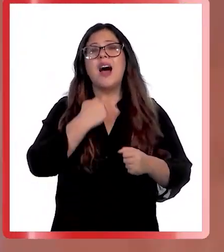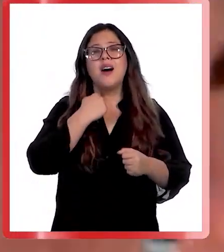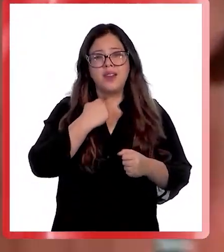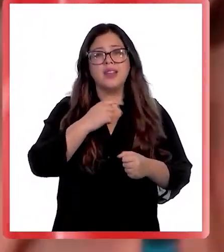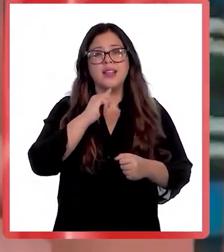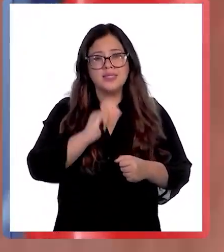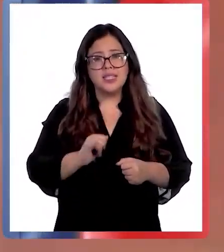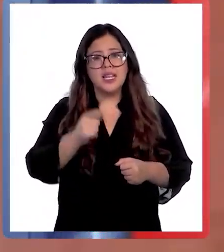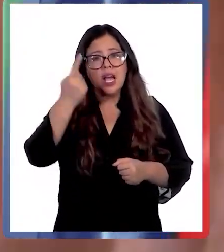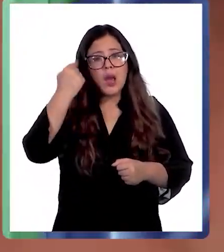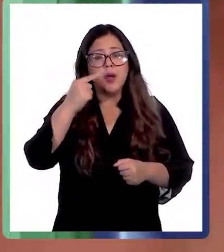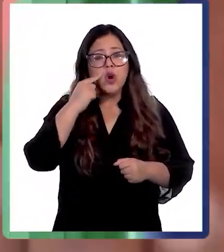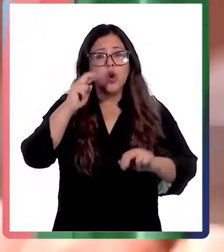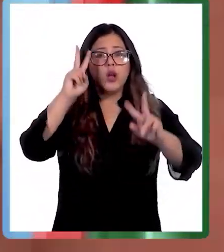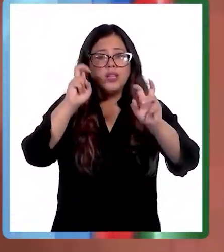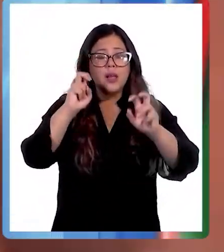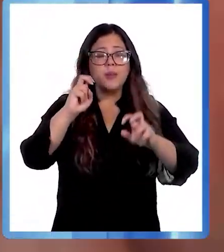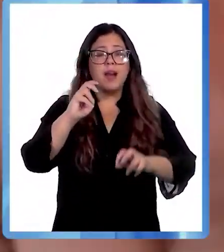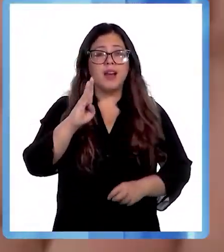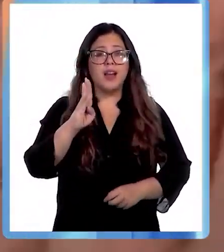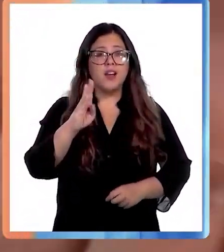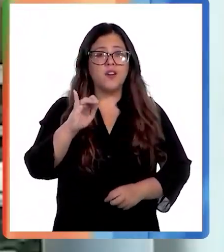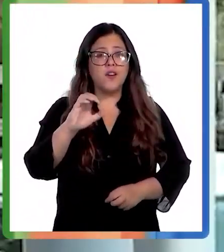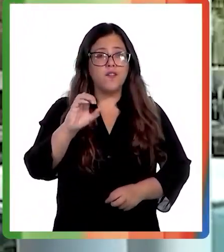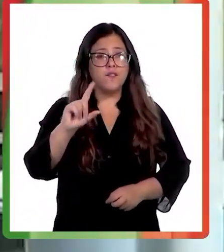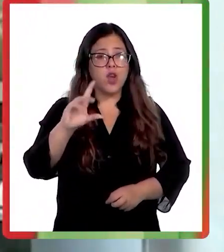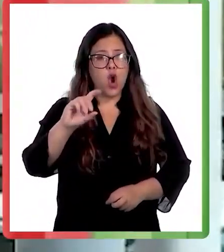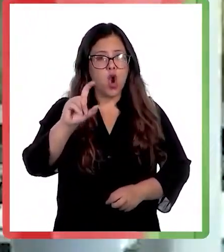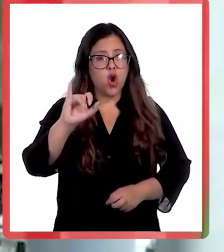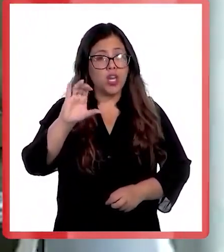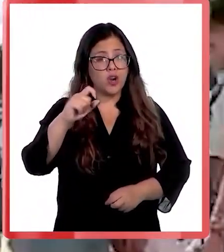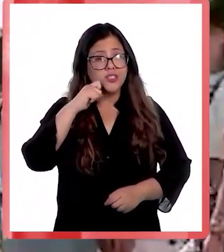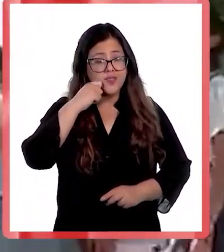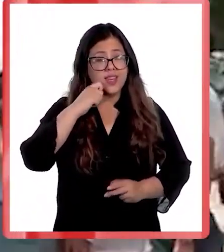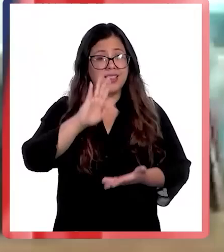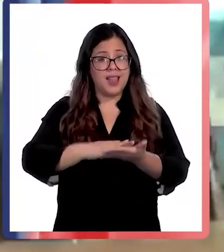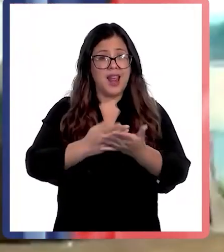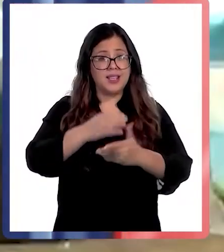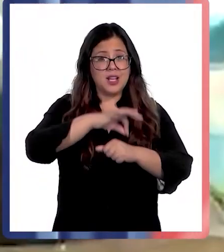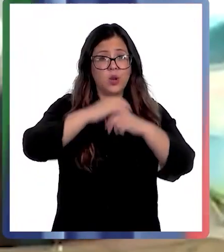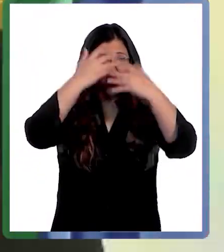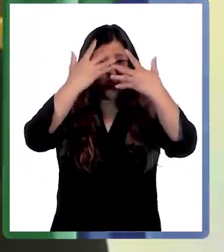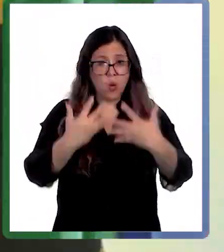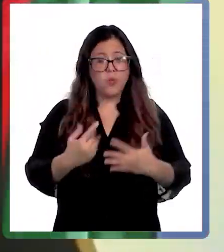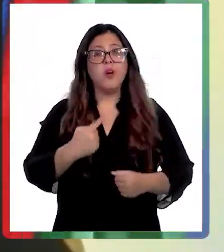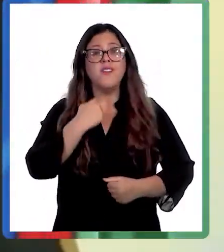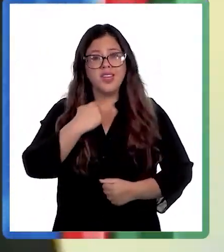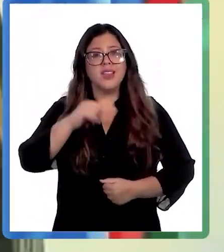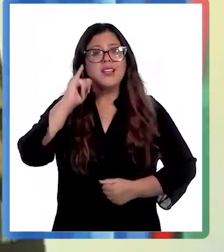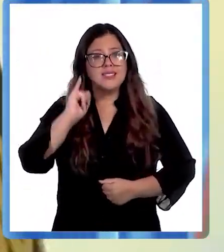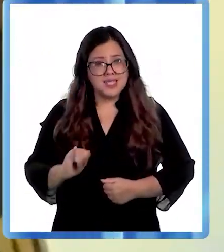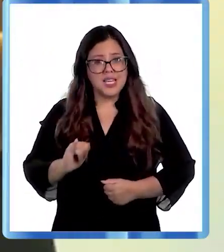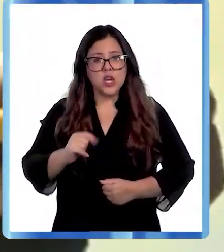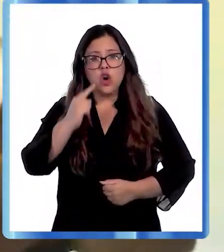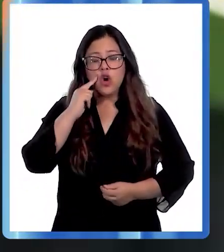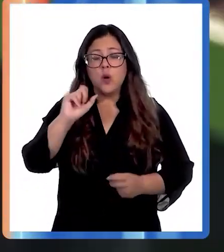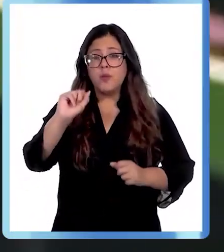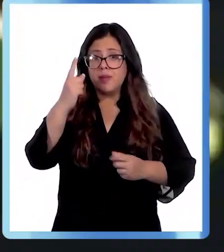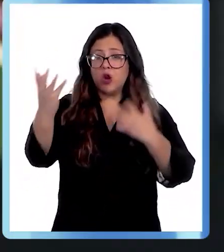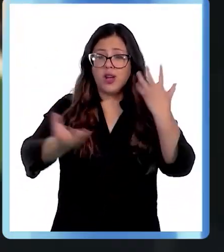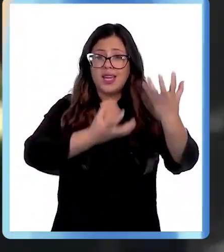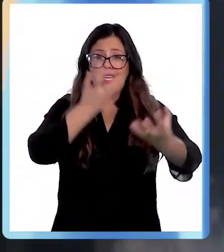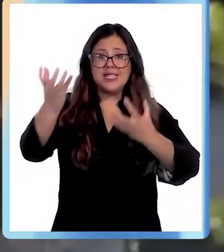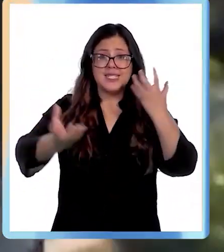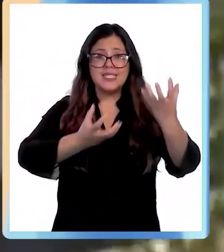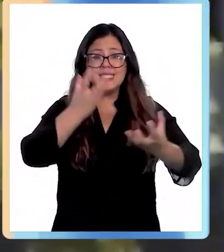multidimensional. Pero desde el punto de vista biológico, que es lo que más me compete a mí, que es mi área de expertise, sí, de todas maneras esto incide. Primero, porque los